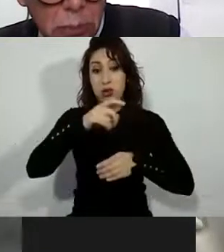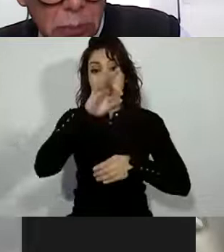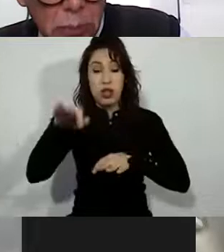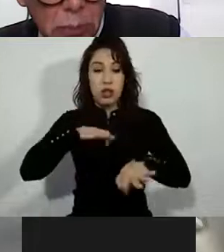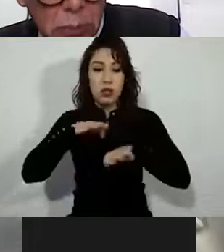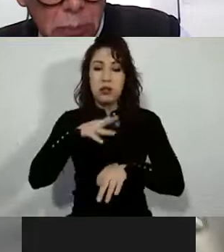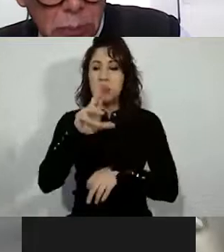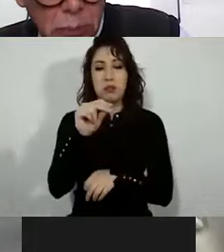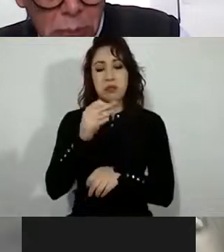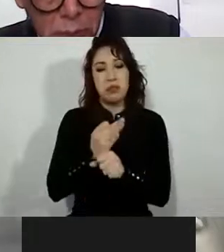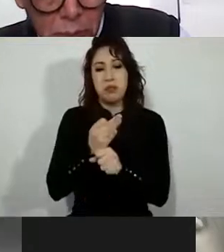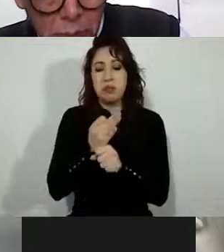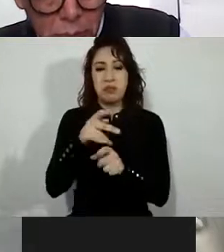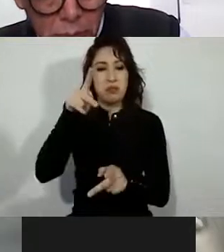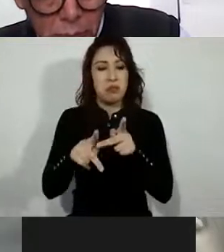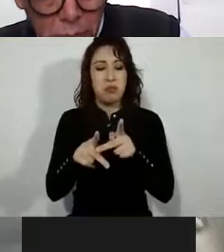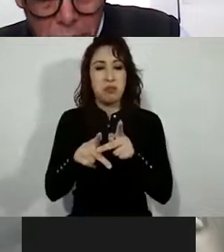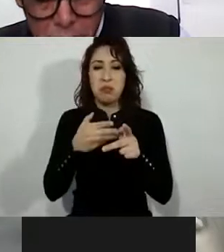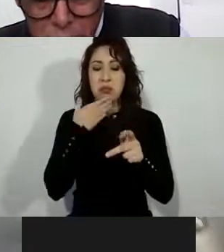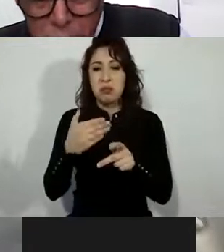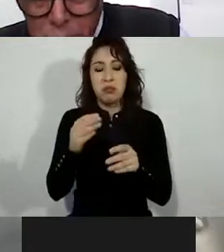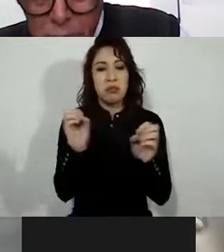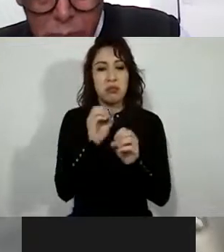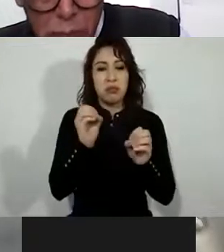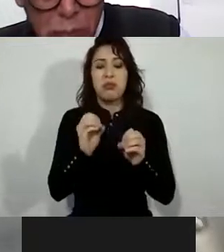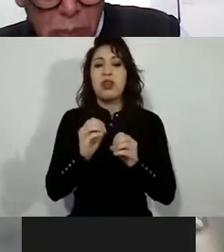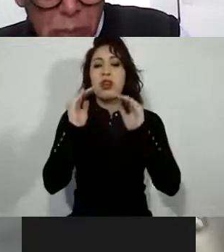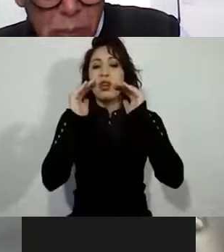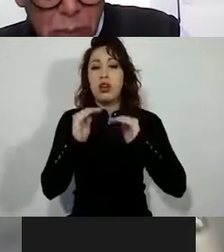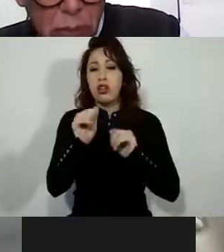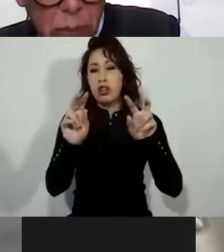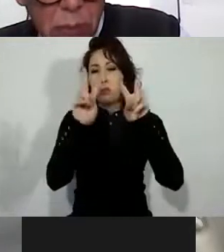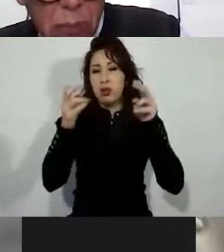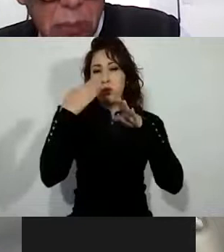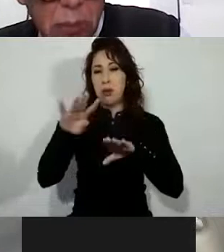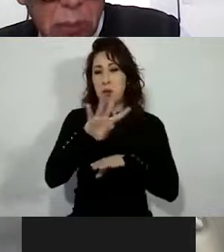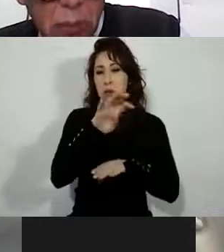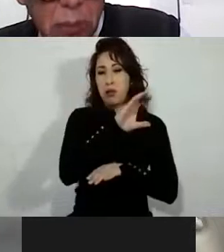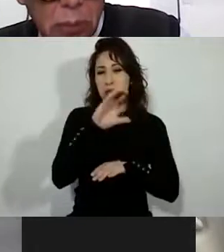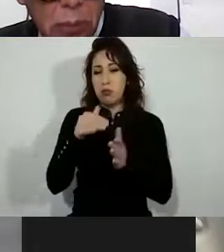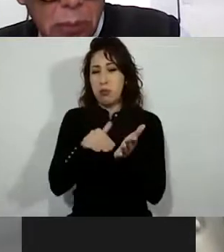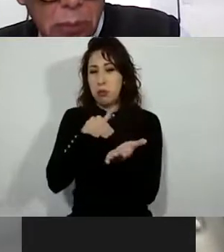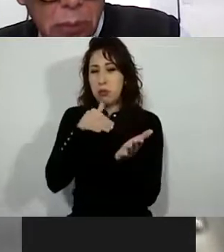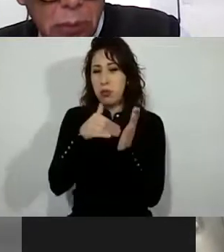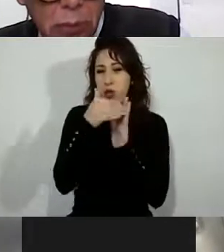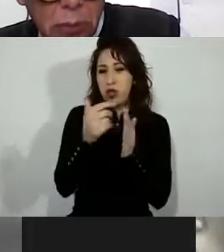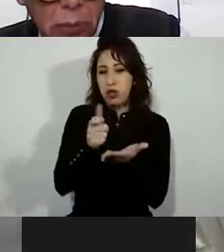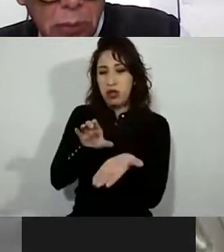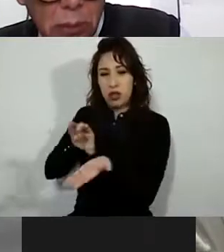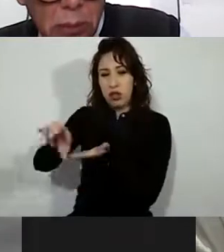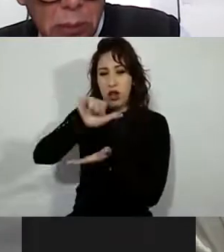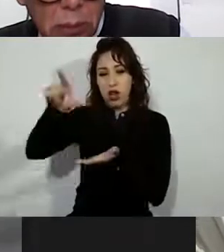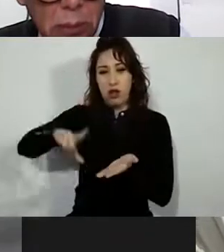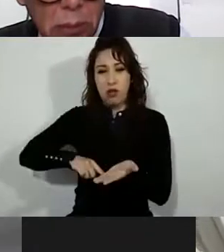al apartado del informe de la donación de los 400 millones de pesos, en un primer plano se menciona de las inconsistencias